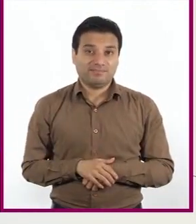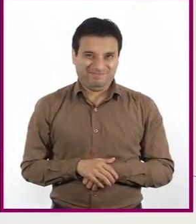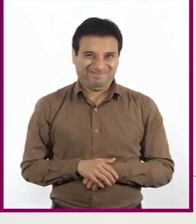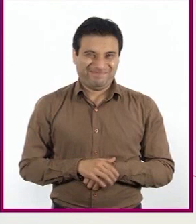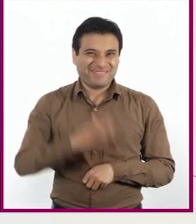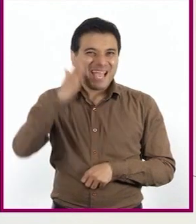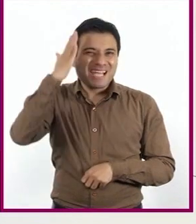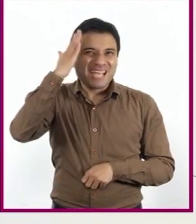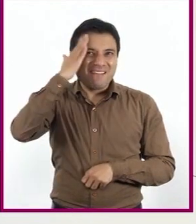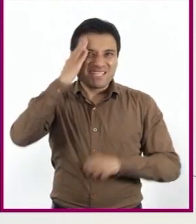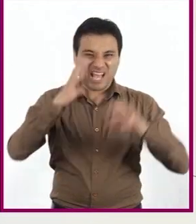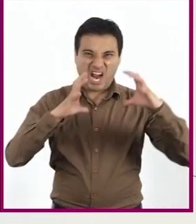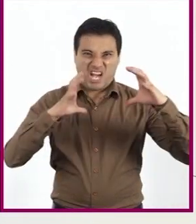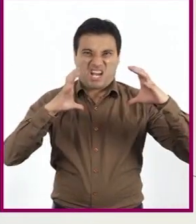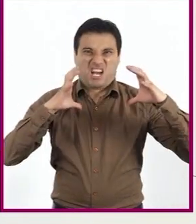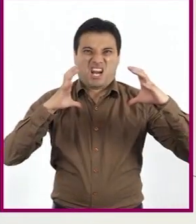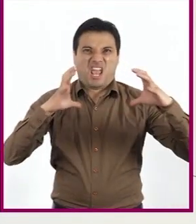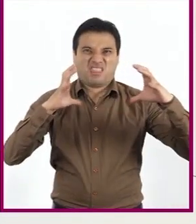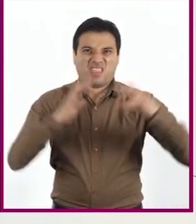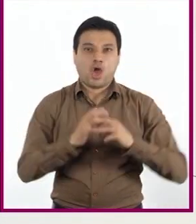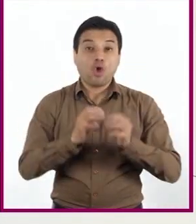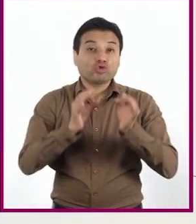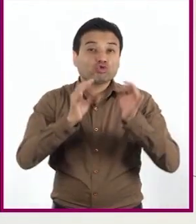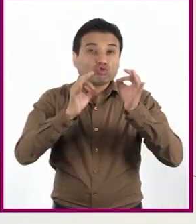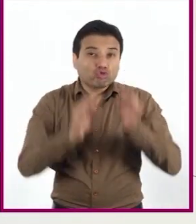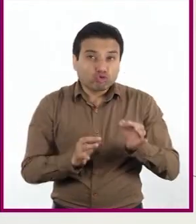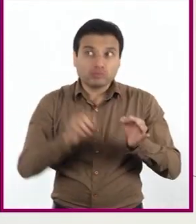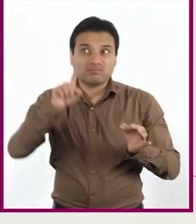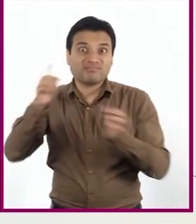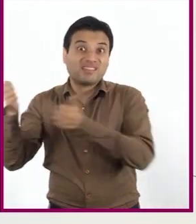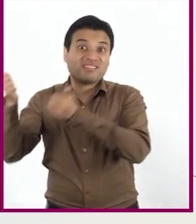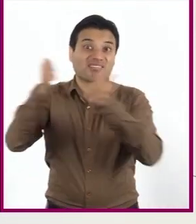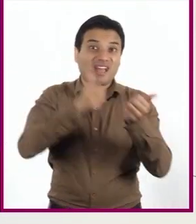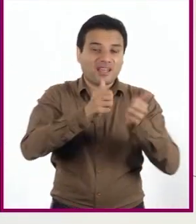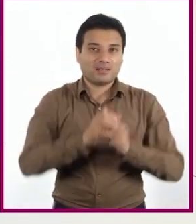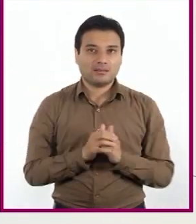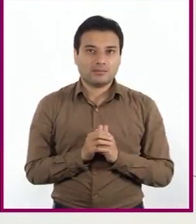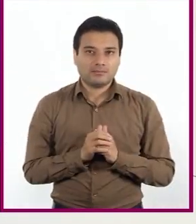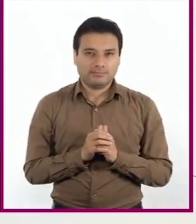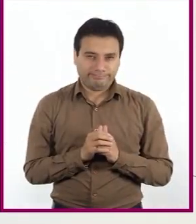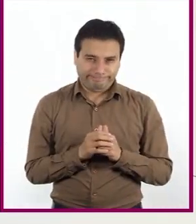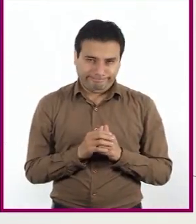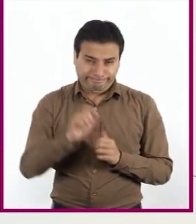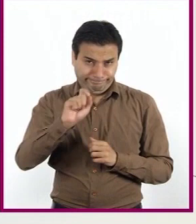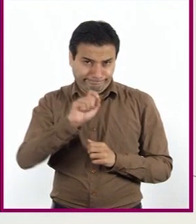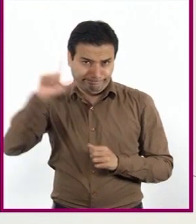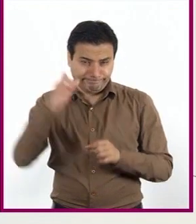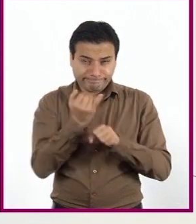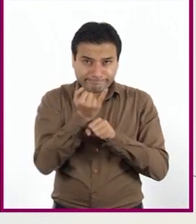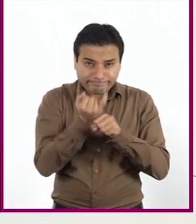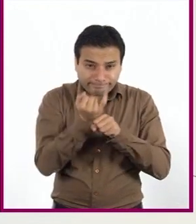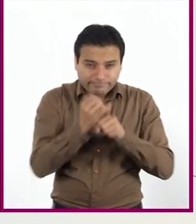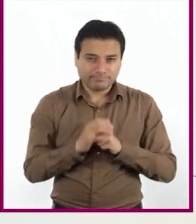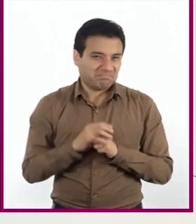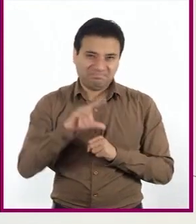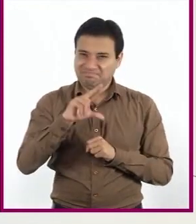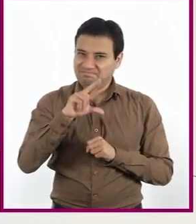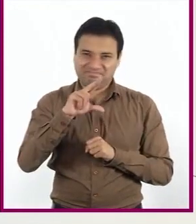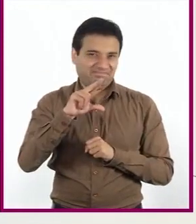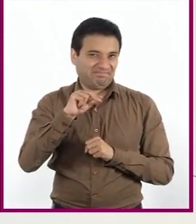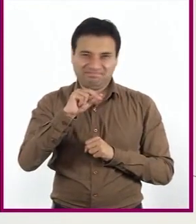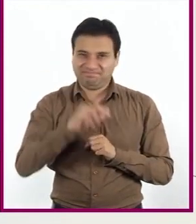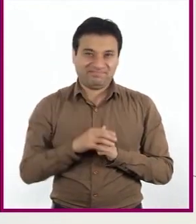cabezas colosales vienen de aquel continente. Pero las investigaciones demuestran que no es así. En